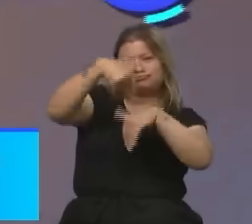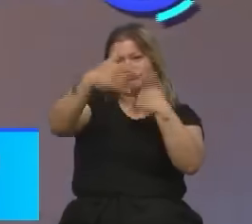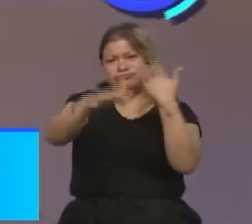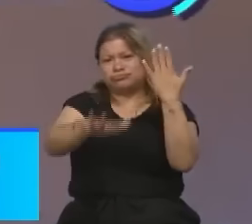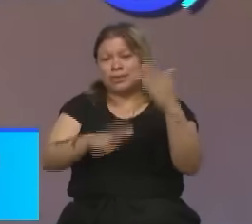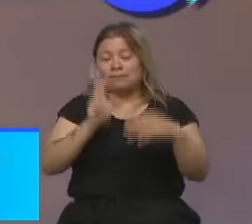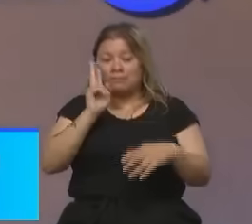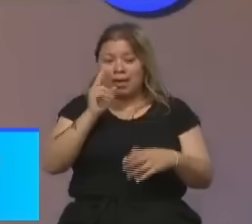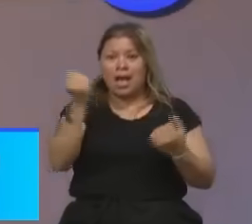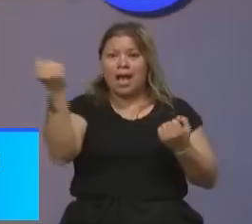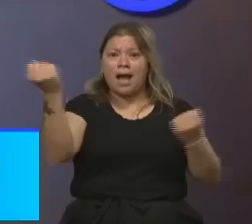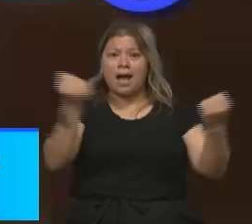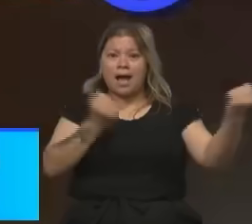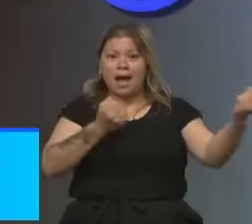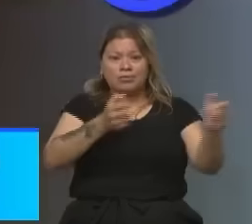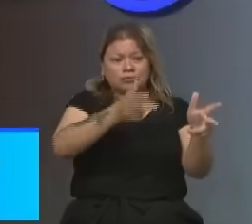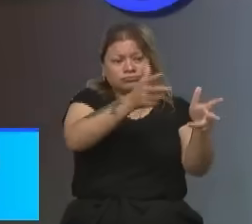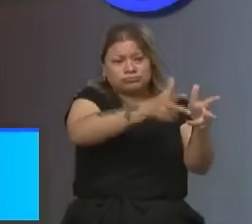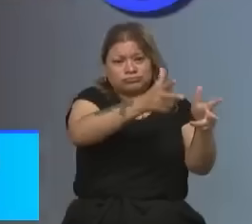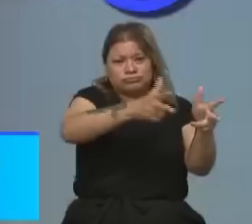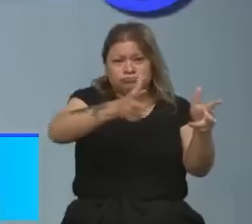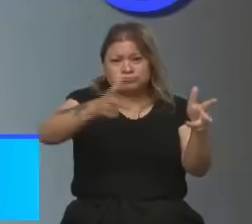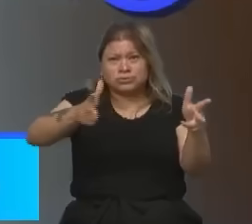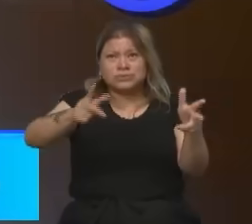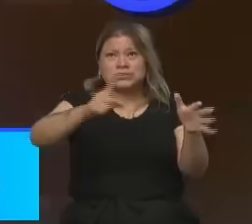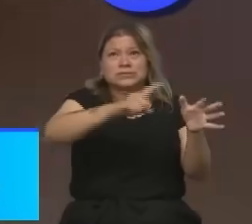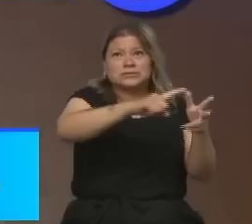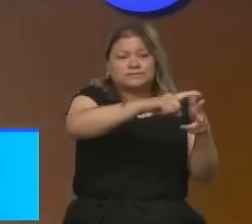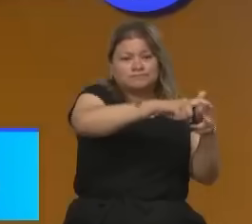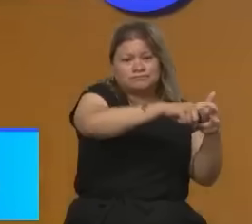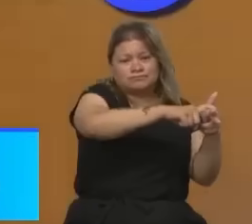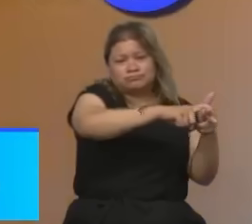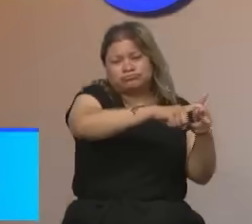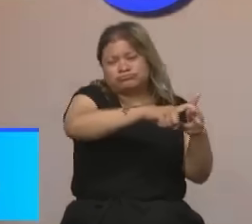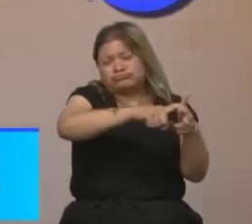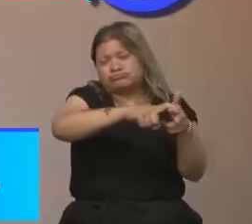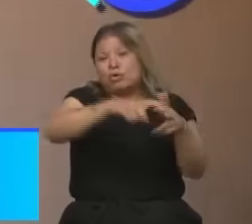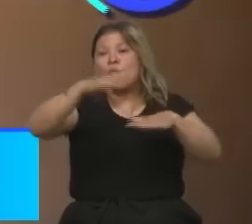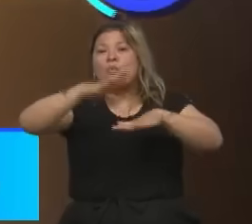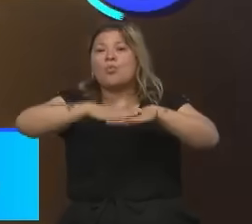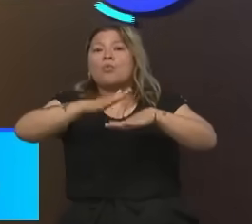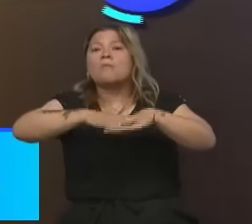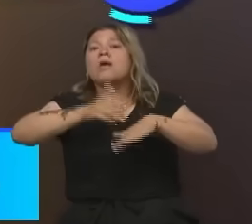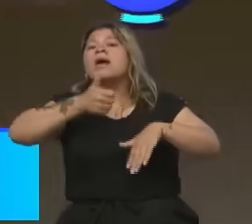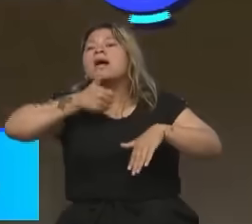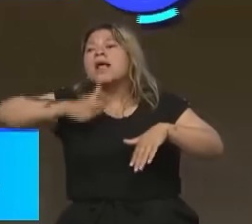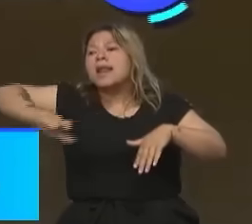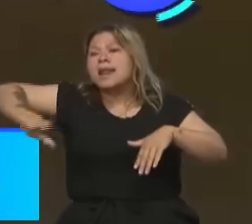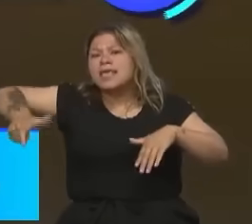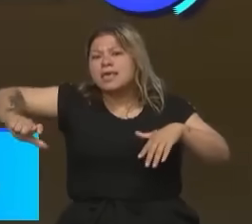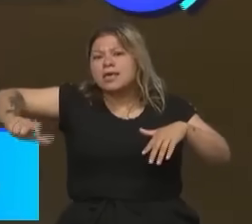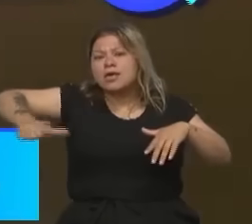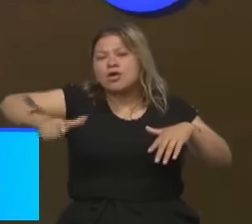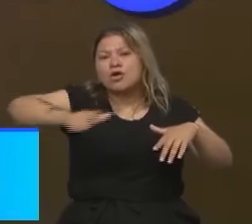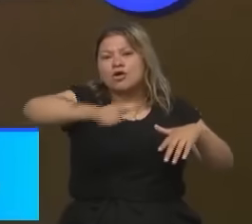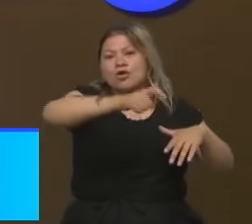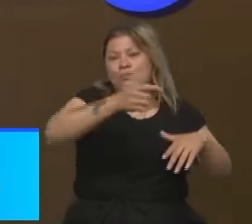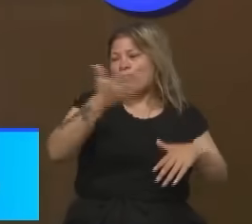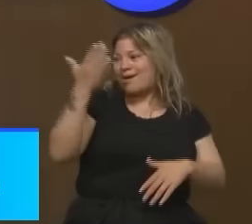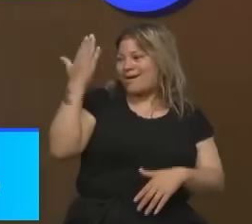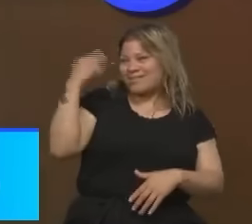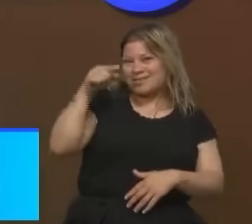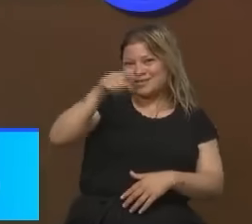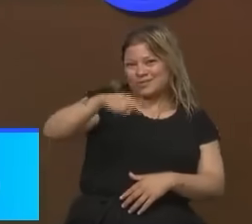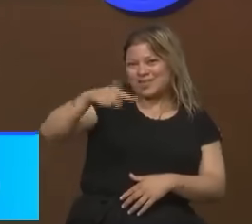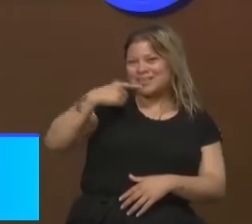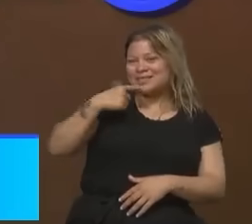de coches abarrotados, uh-huh, por la crecida del río. Y donde hasta este momento, como bien lo decían al inicio, hay más